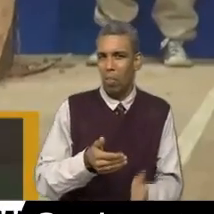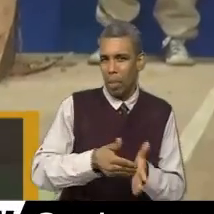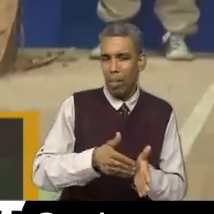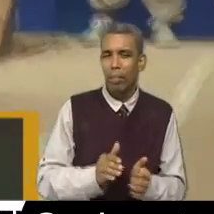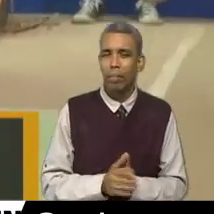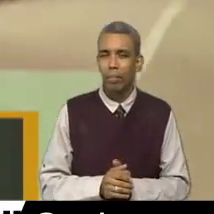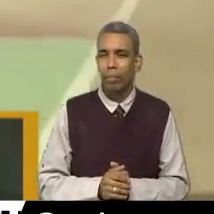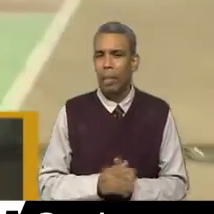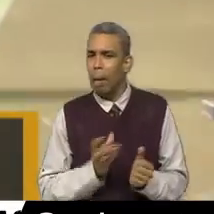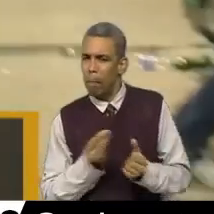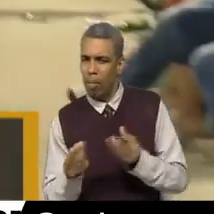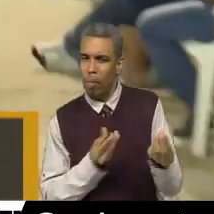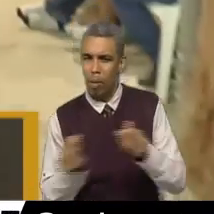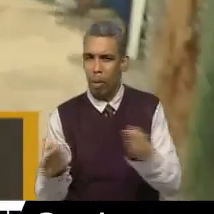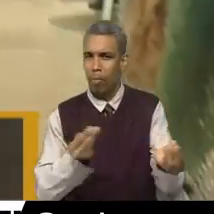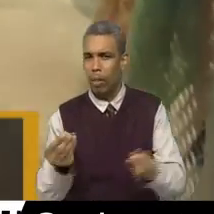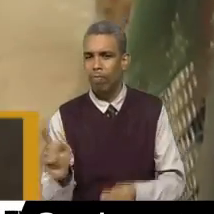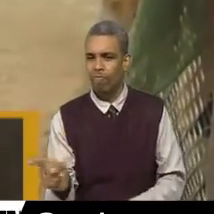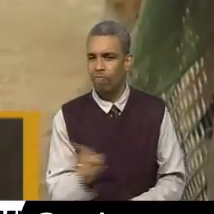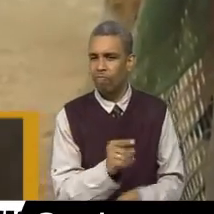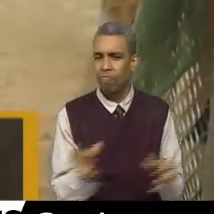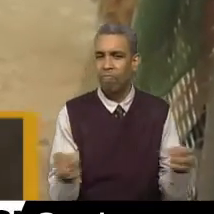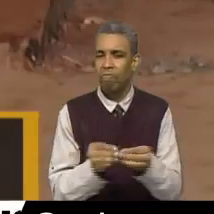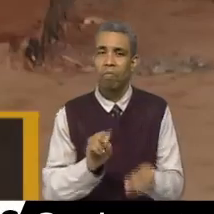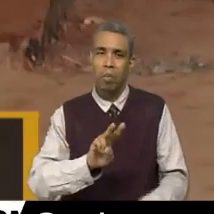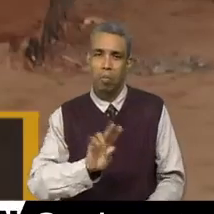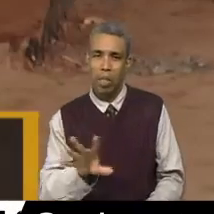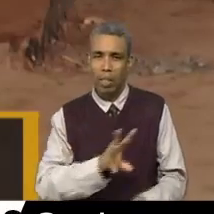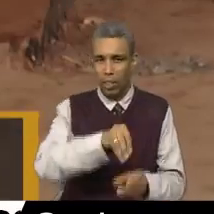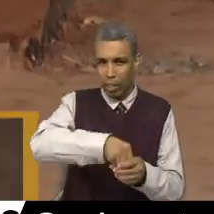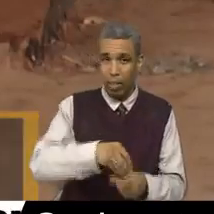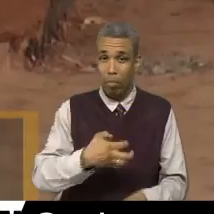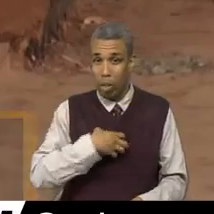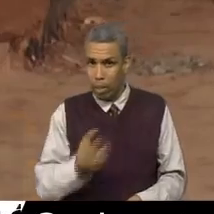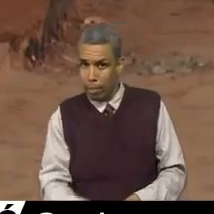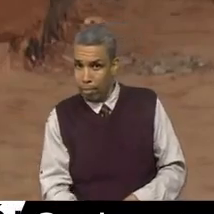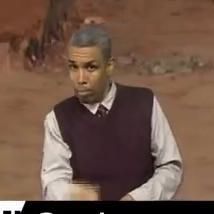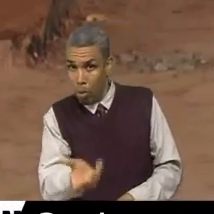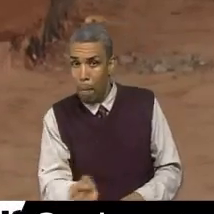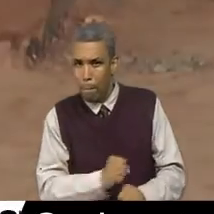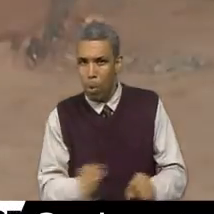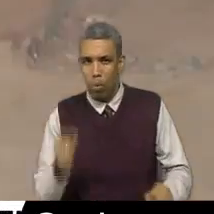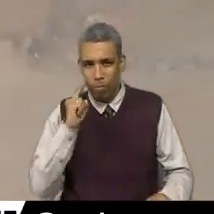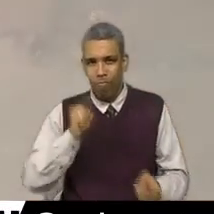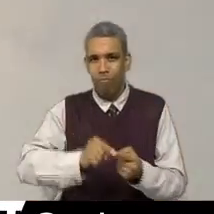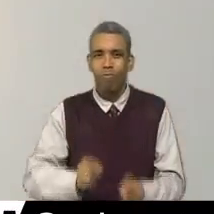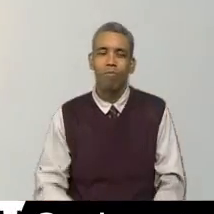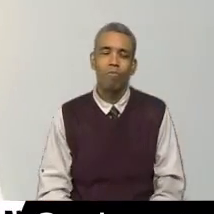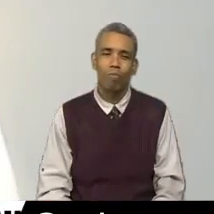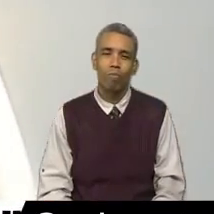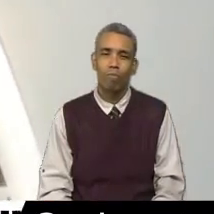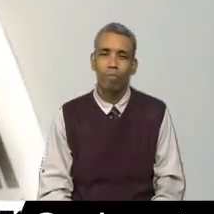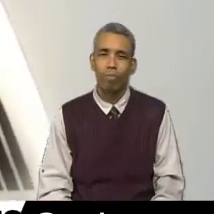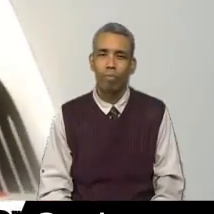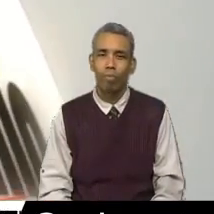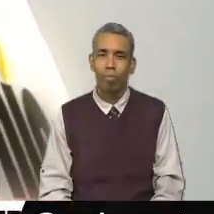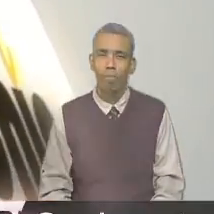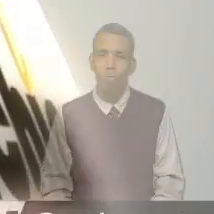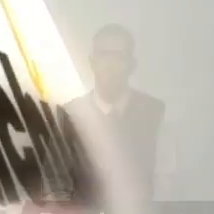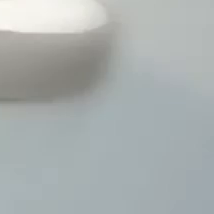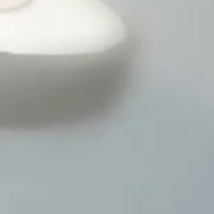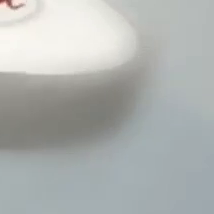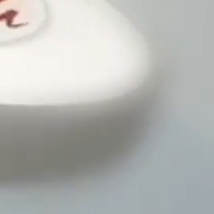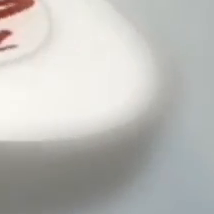equipos. La actividad contó con la participación de los mejores en el tejo, el bolo y el minitejo. Hasta aquí los deportes, con